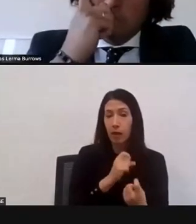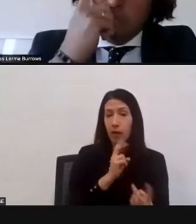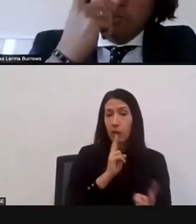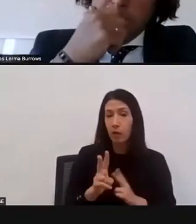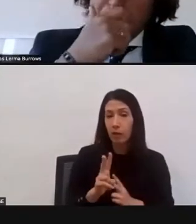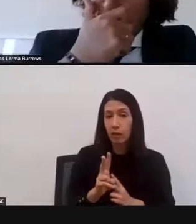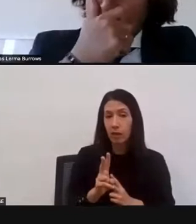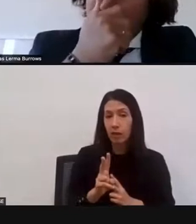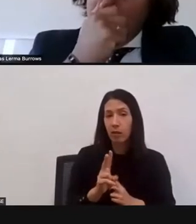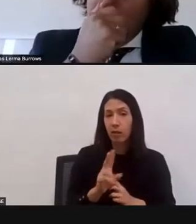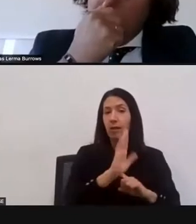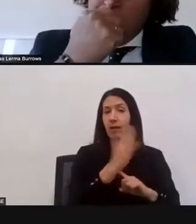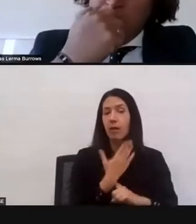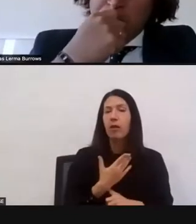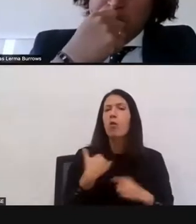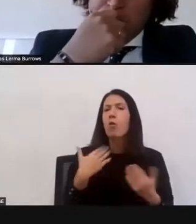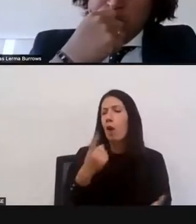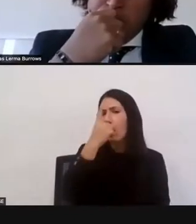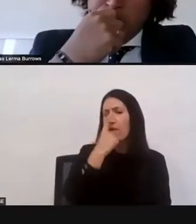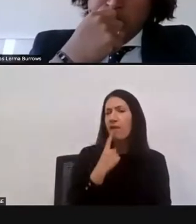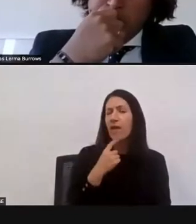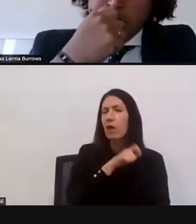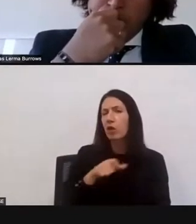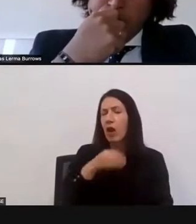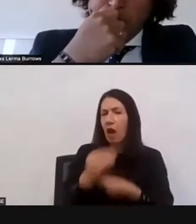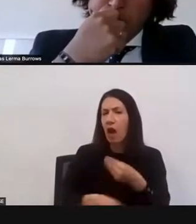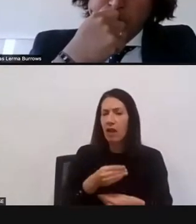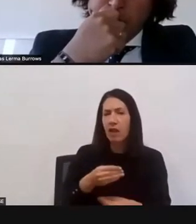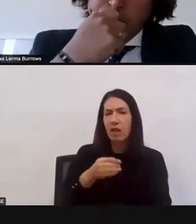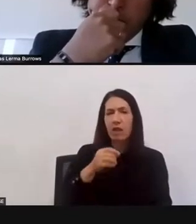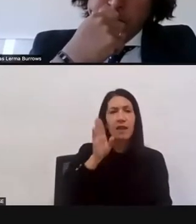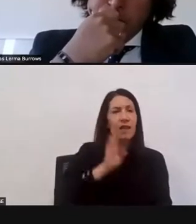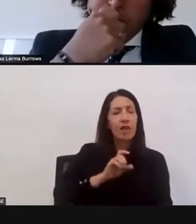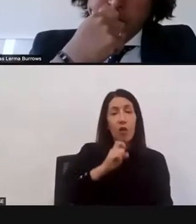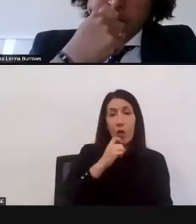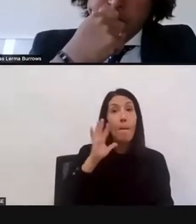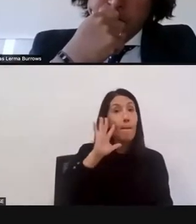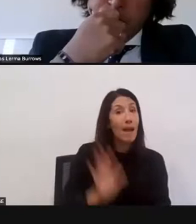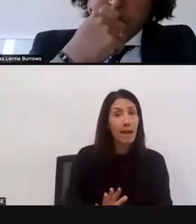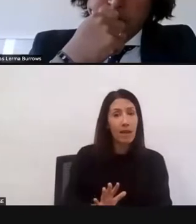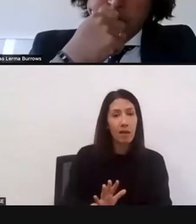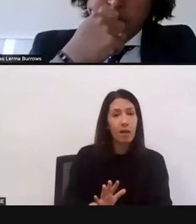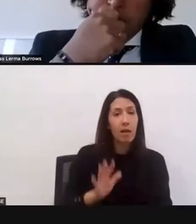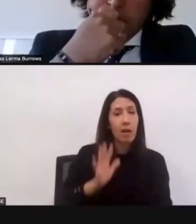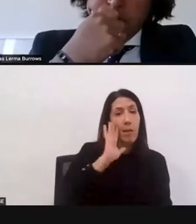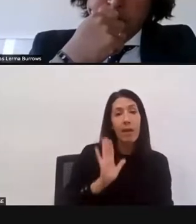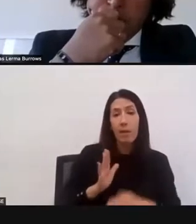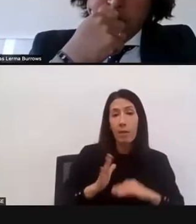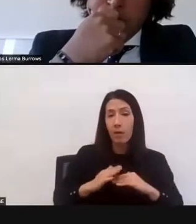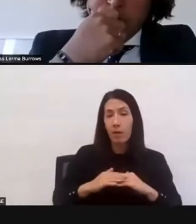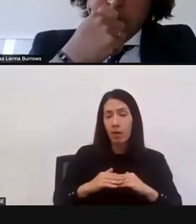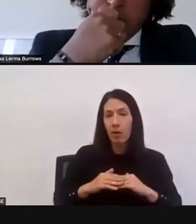nos plantean que cuál es el perfil de las personas que cometen los delitos de odio, porque parece que cada vez, o por lo menos existe la percepción de que cada vez son